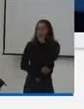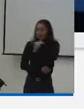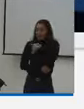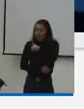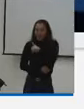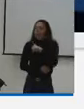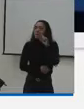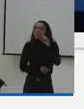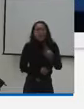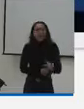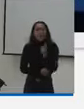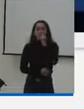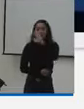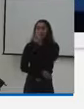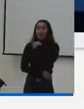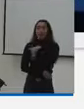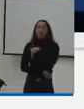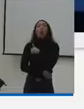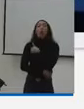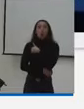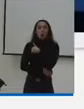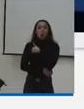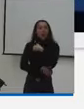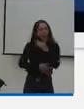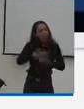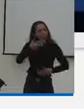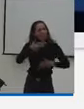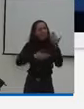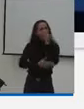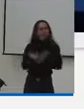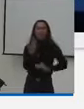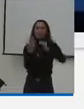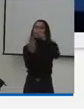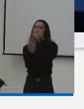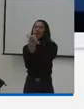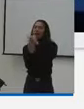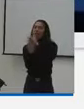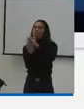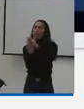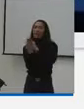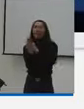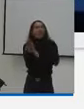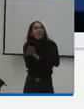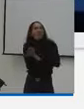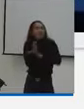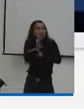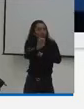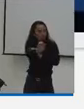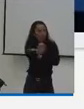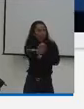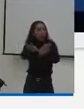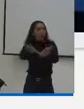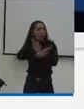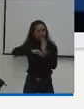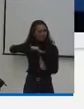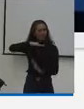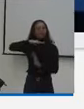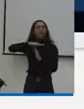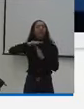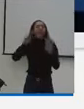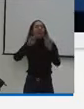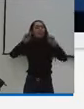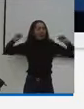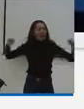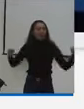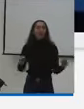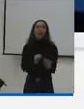en la implementación y formulación del protocolo para la prevención atención y erradicación